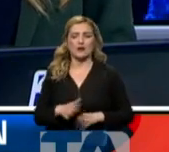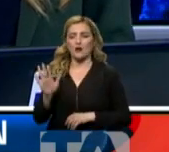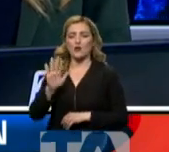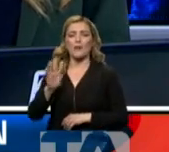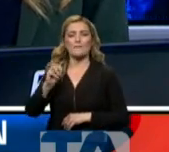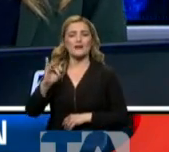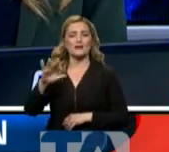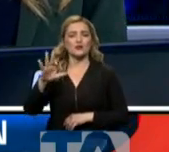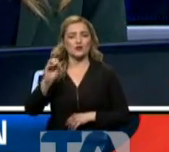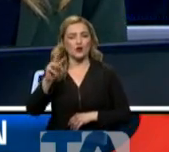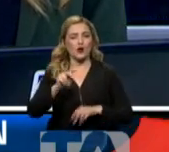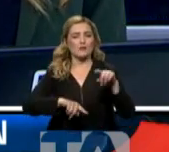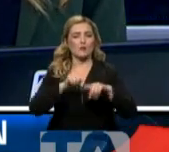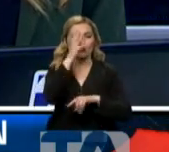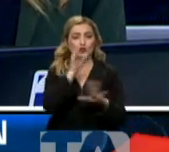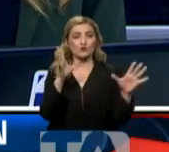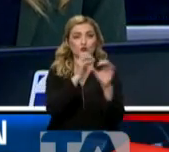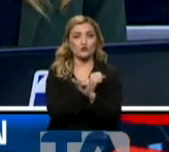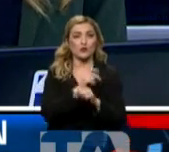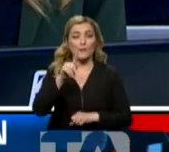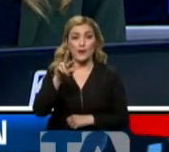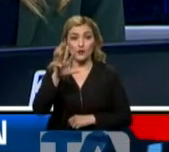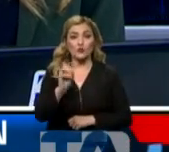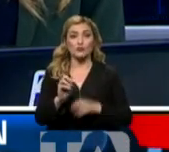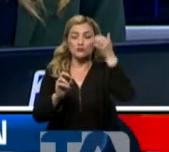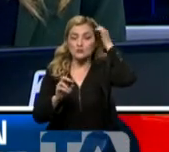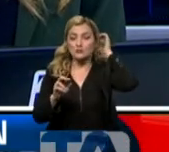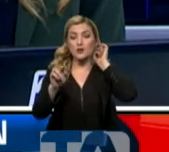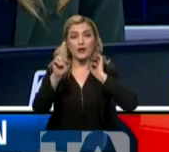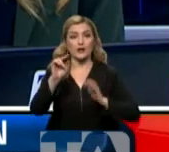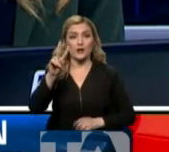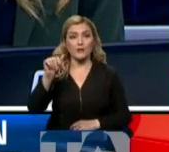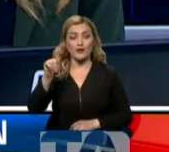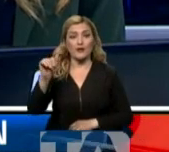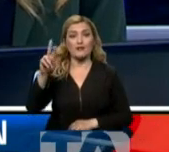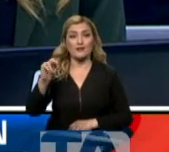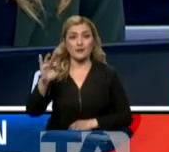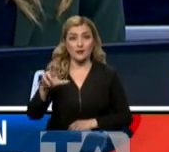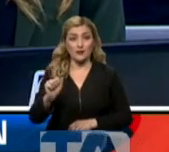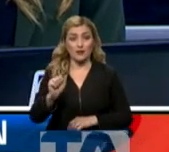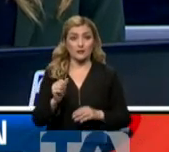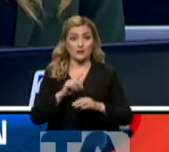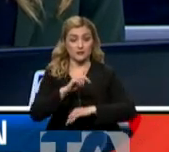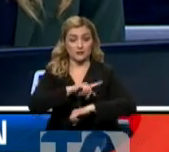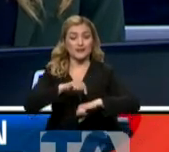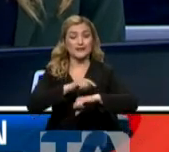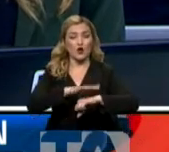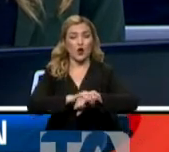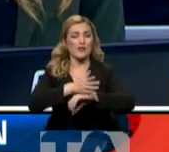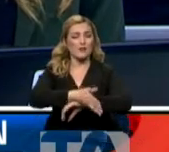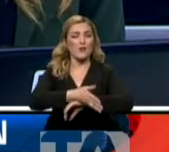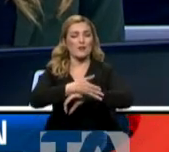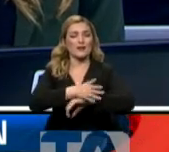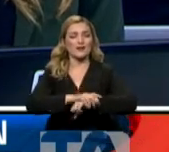amigos, muy buenas noches. A Pedro Rivadeneira, detenido pocas horas después de que su hija viajara a México, se lo investiga por presunto lavado de